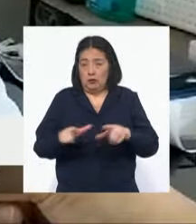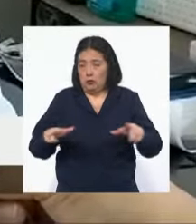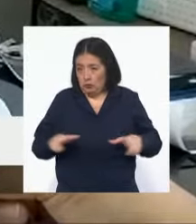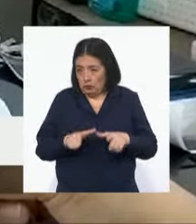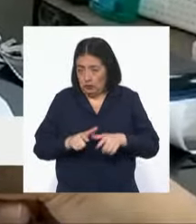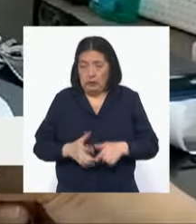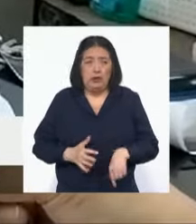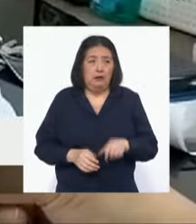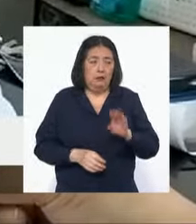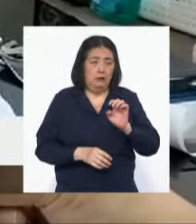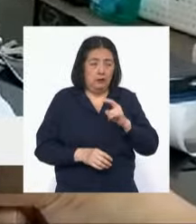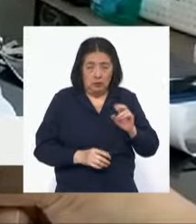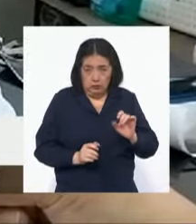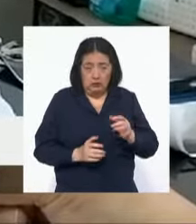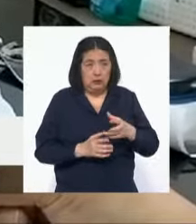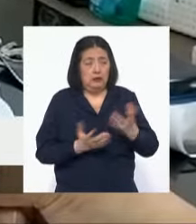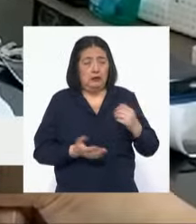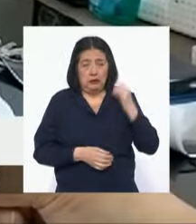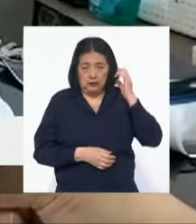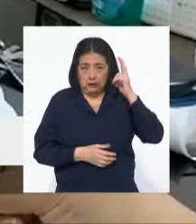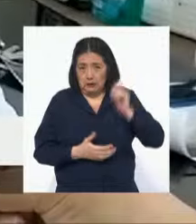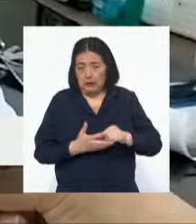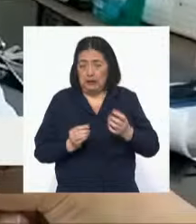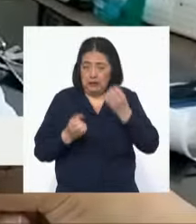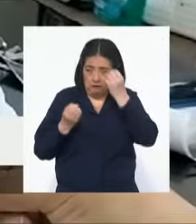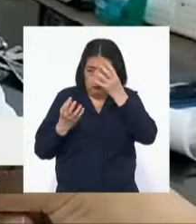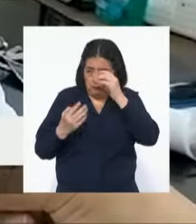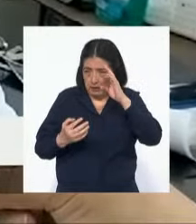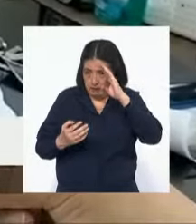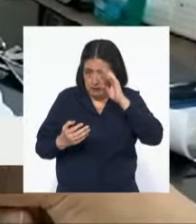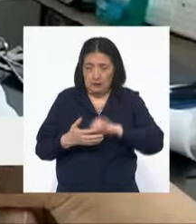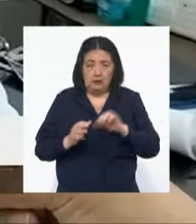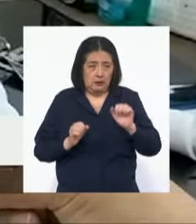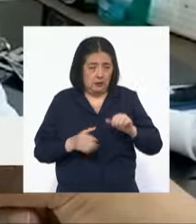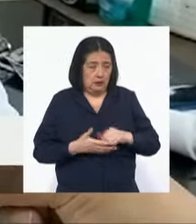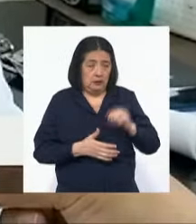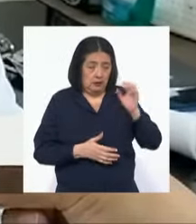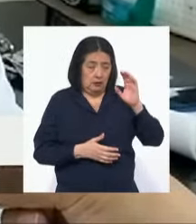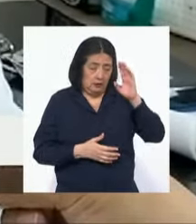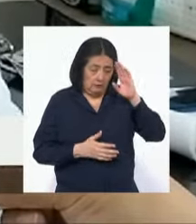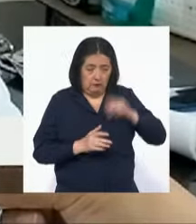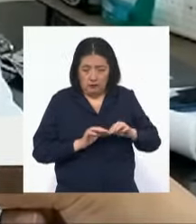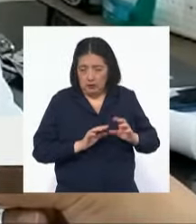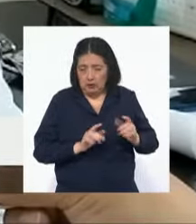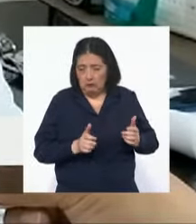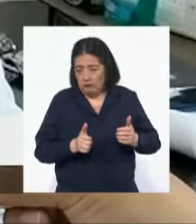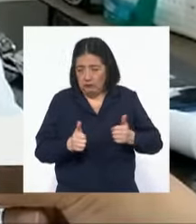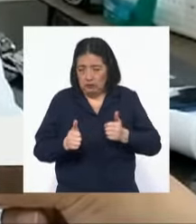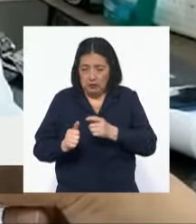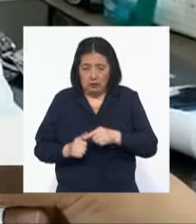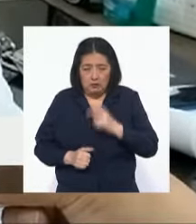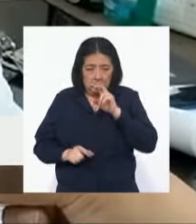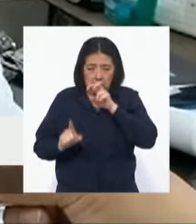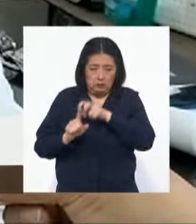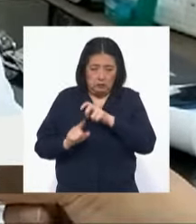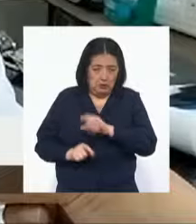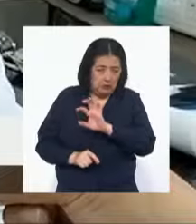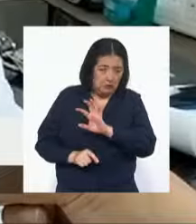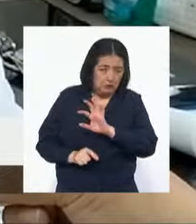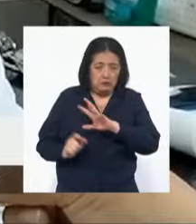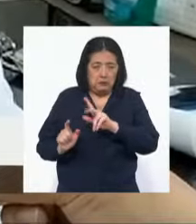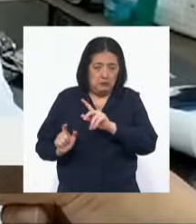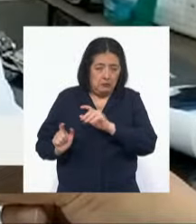Inca, comunican a la comisaría del sector, se inicia un operativo en el lugar y los delincuentes, pues al notar la presencia policial, el